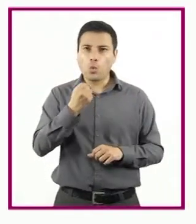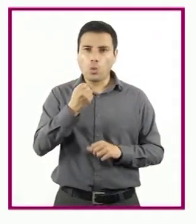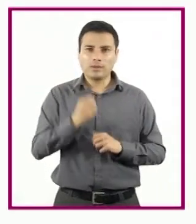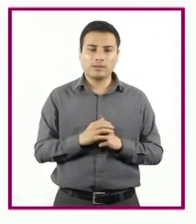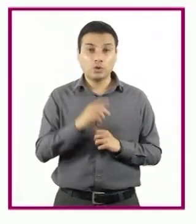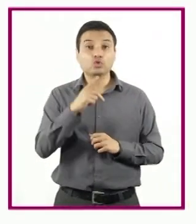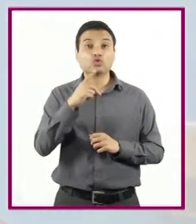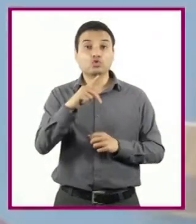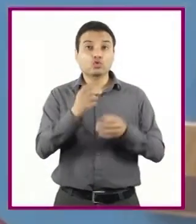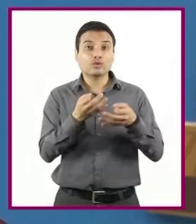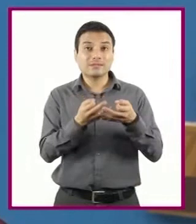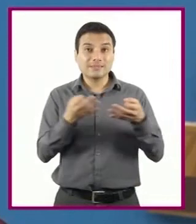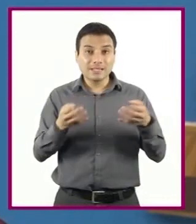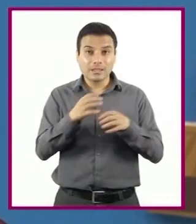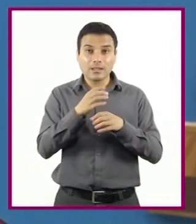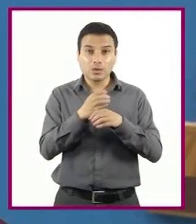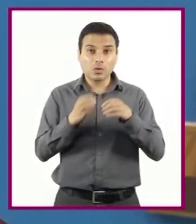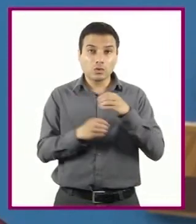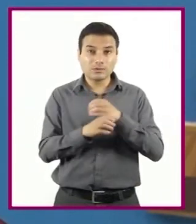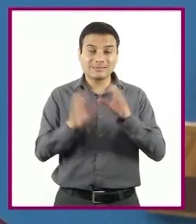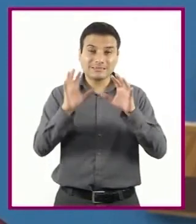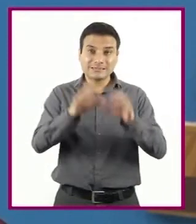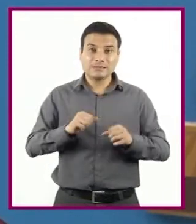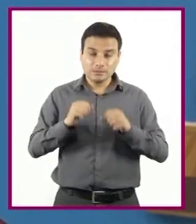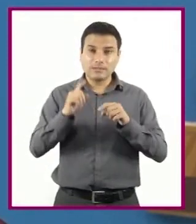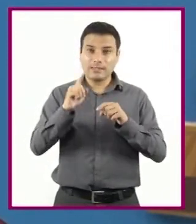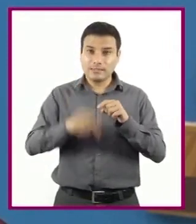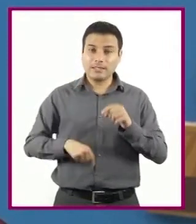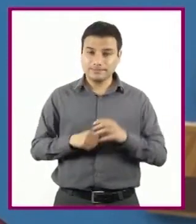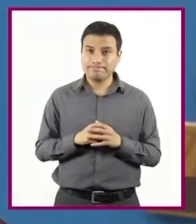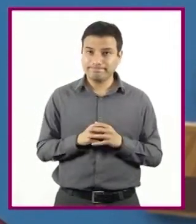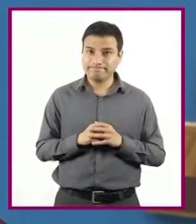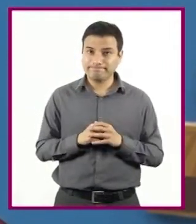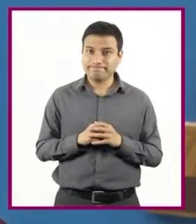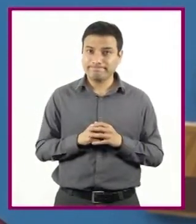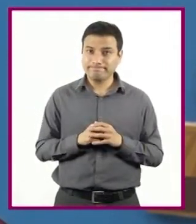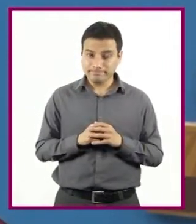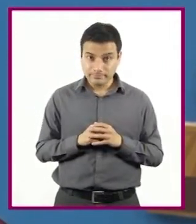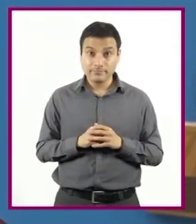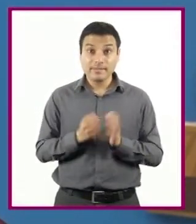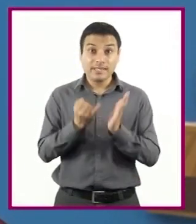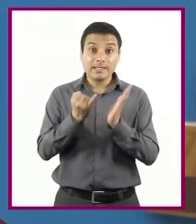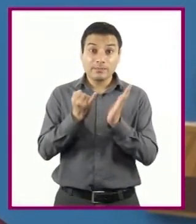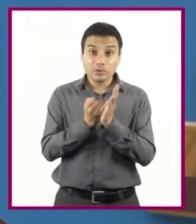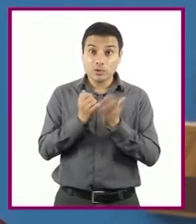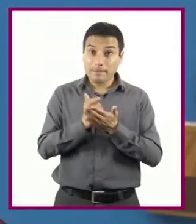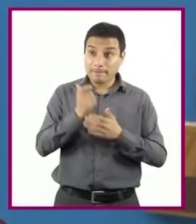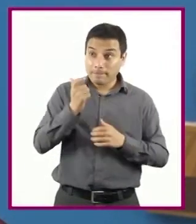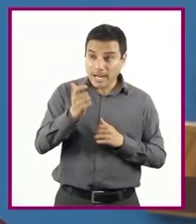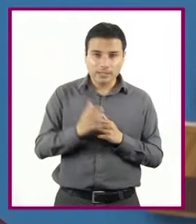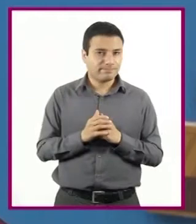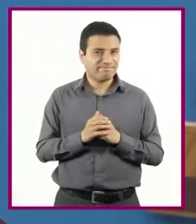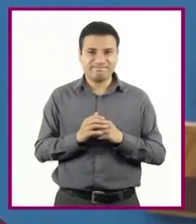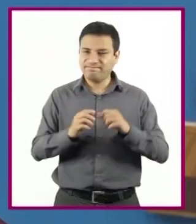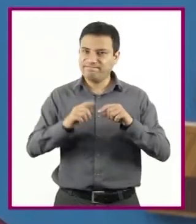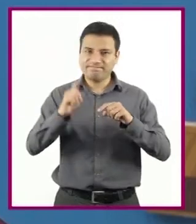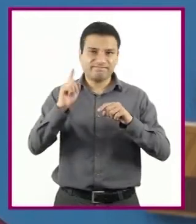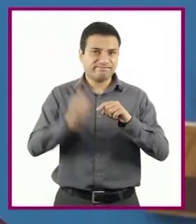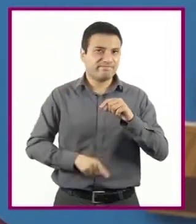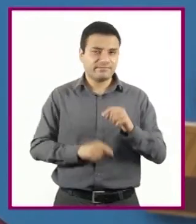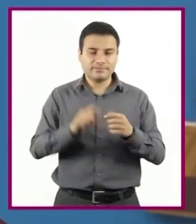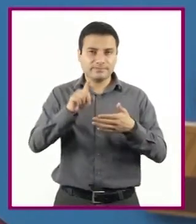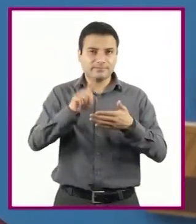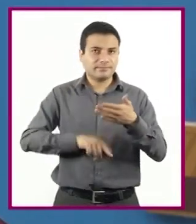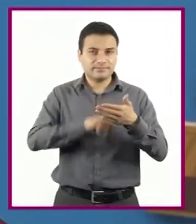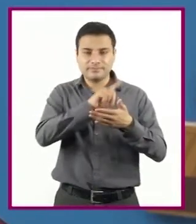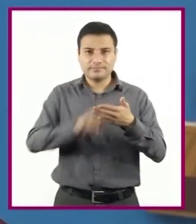de todos sus bienes. Queda totalmente abolida para siempre la paga de tributos para todo género de castas, sean las que